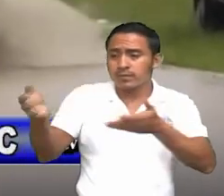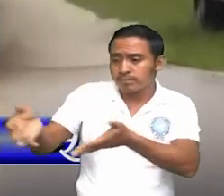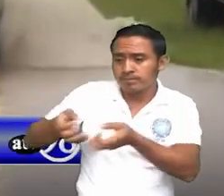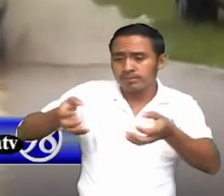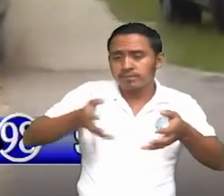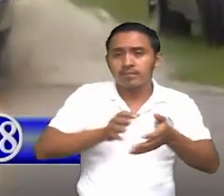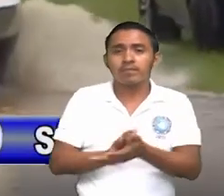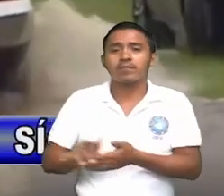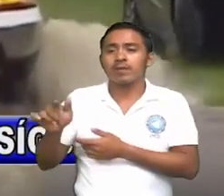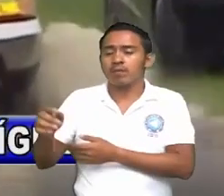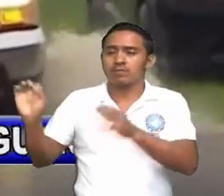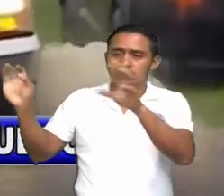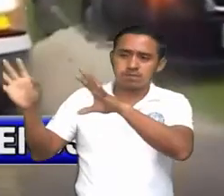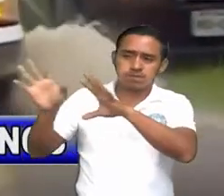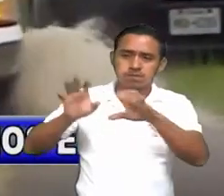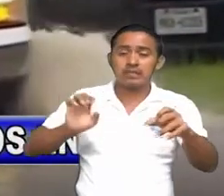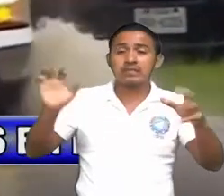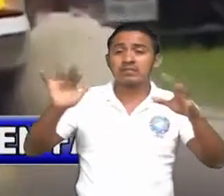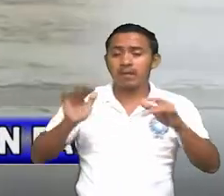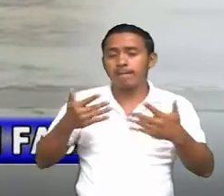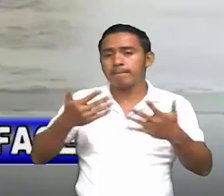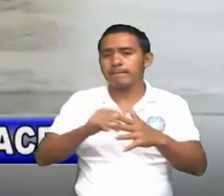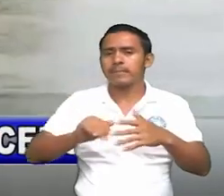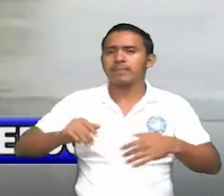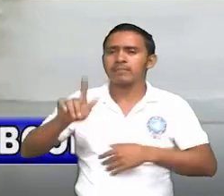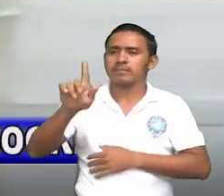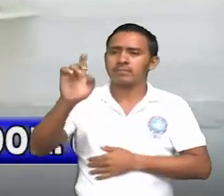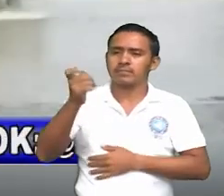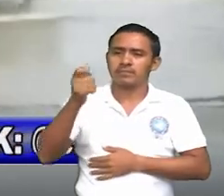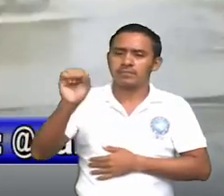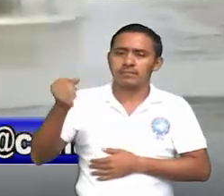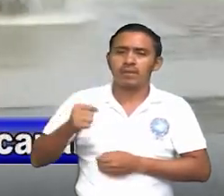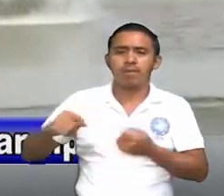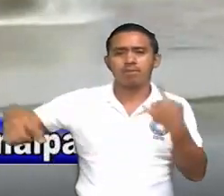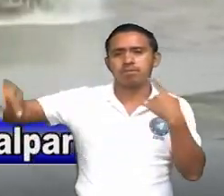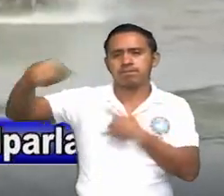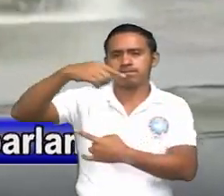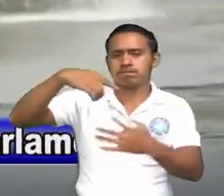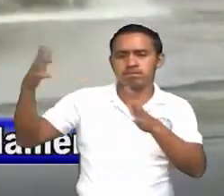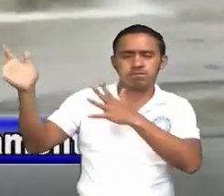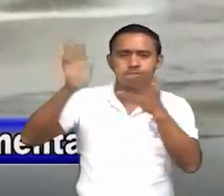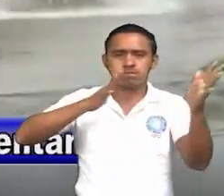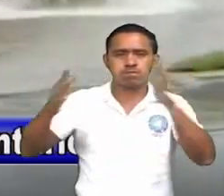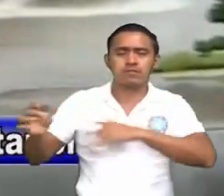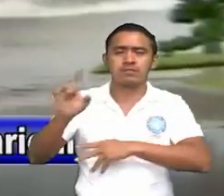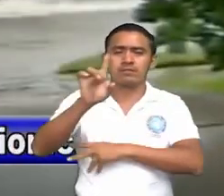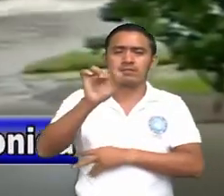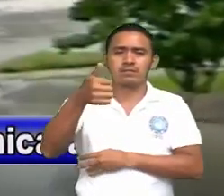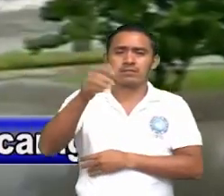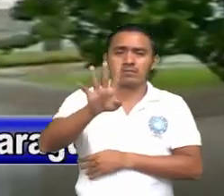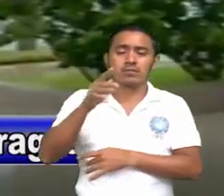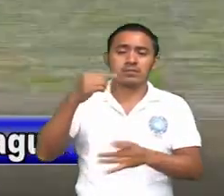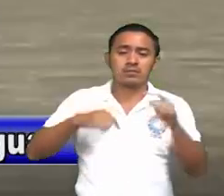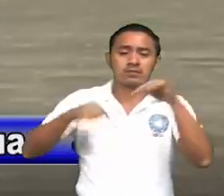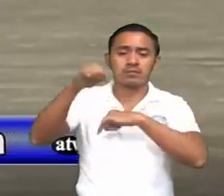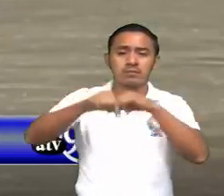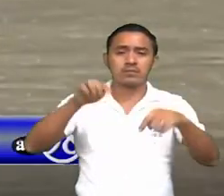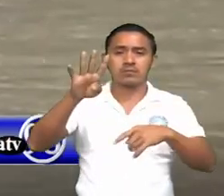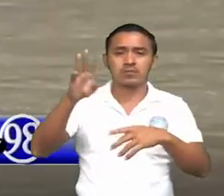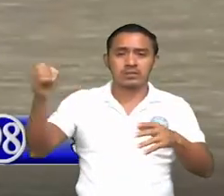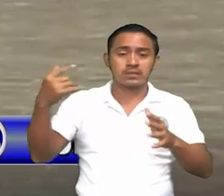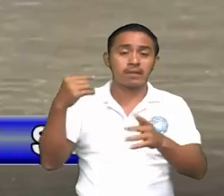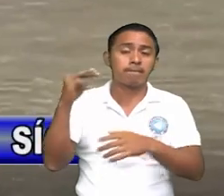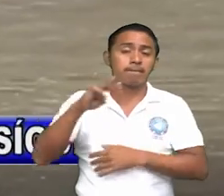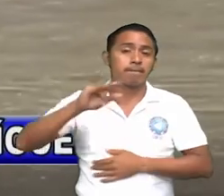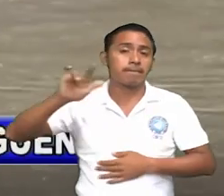tormenta, formada, tocó tierra cerca de Freeport, Texas, con vientos sostenidos máximos de 64 kilómetros a 40 millas por